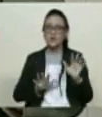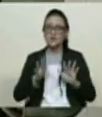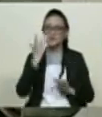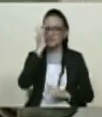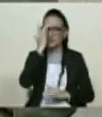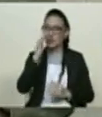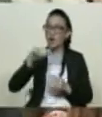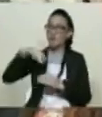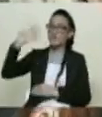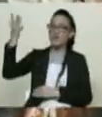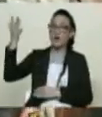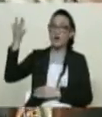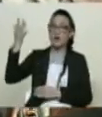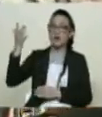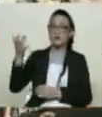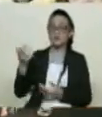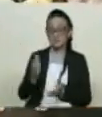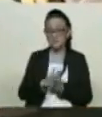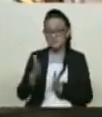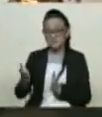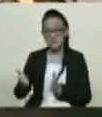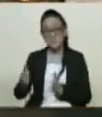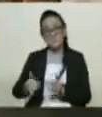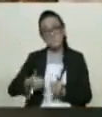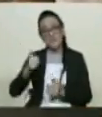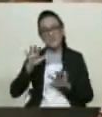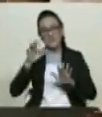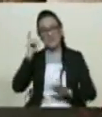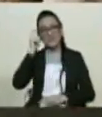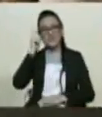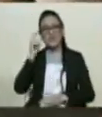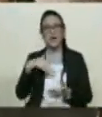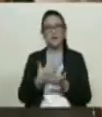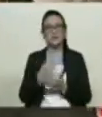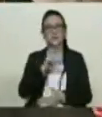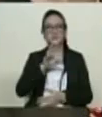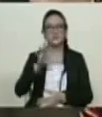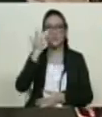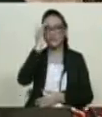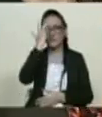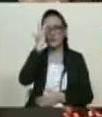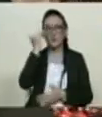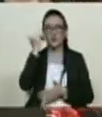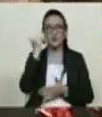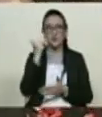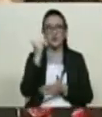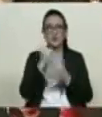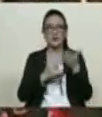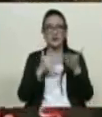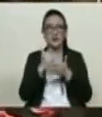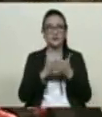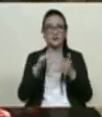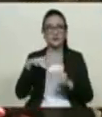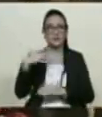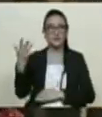exterior y nosotros lo pusimos 10 días más, hasta el 25 de febrero el registro en el exterior. Y